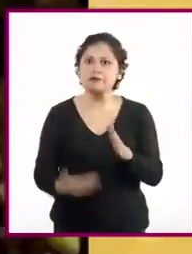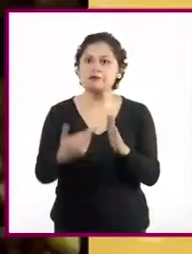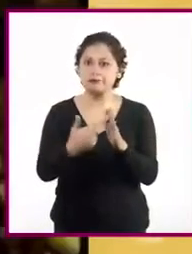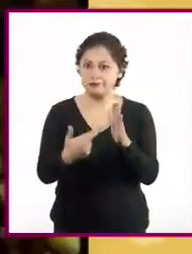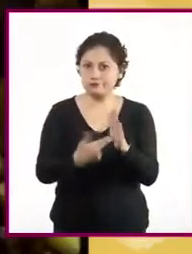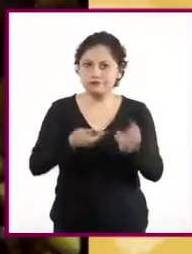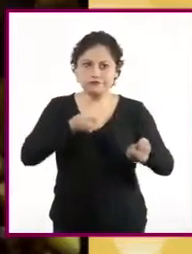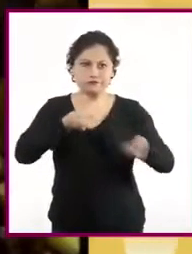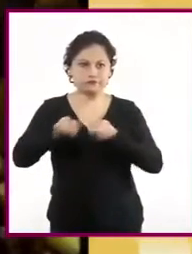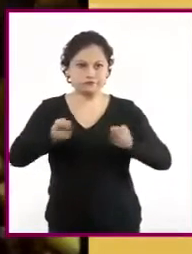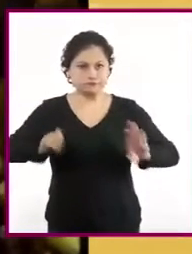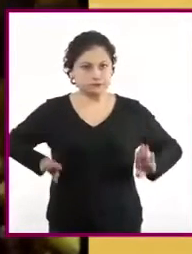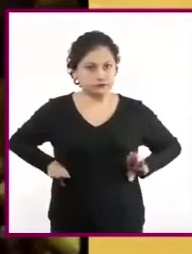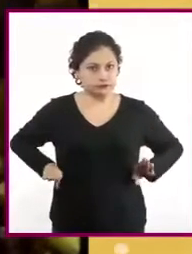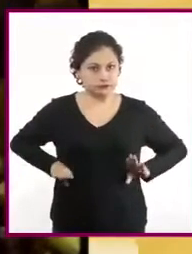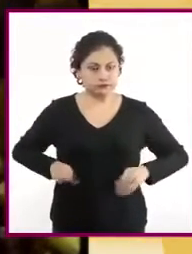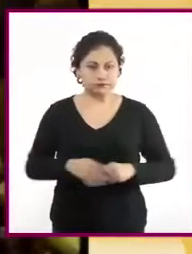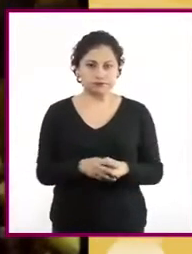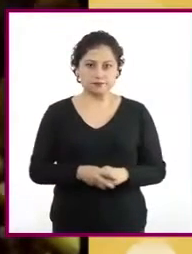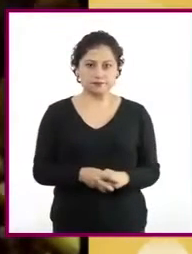conducta.